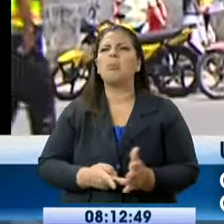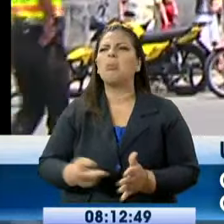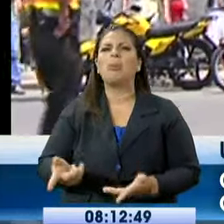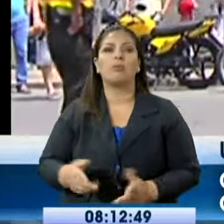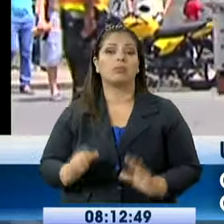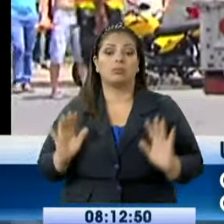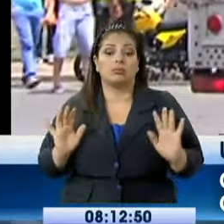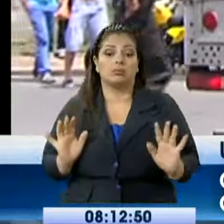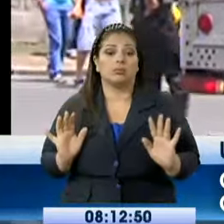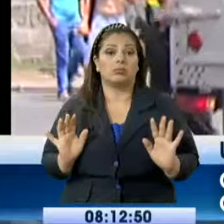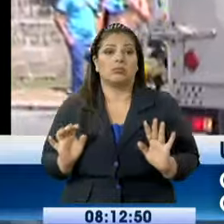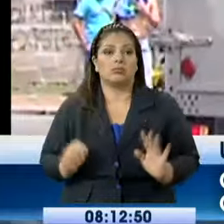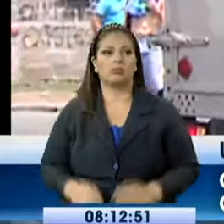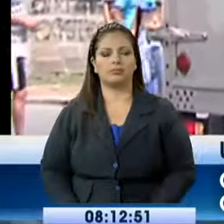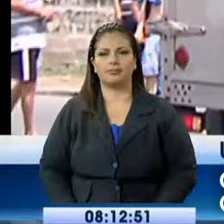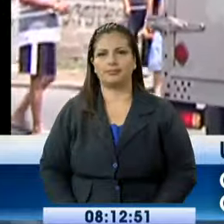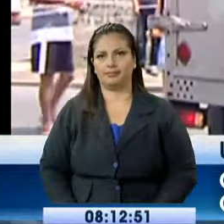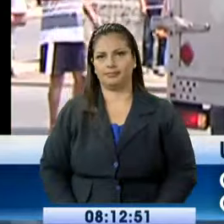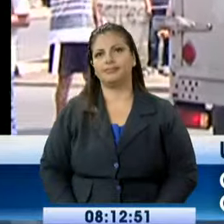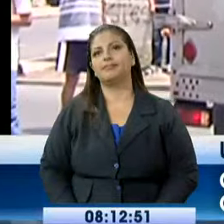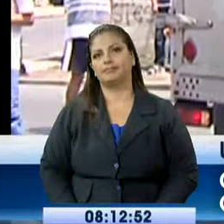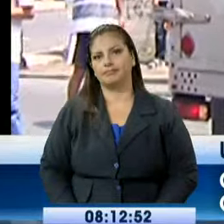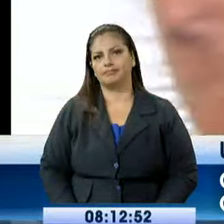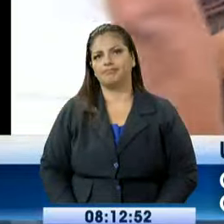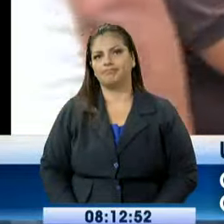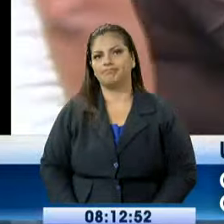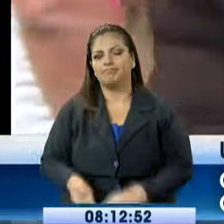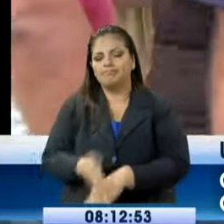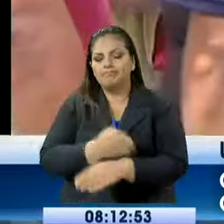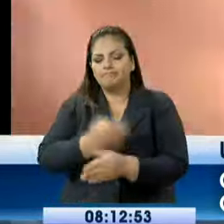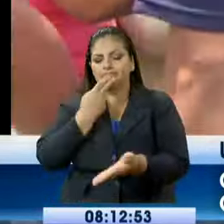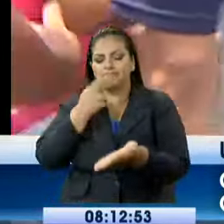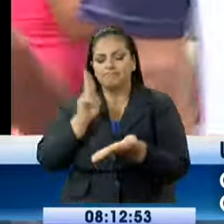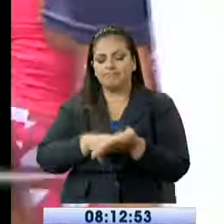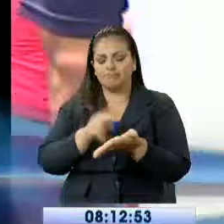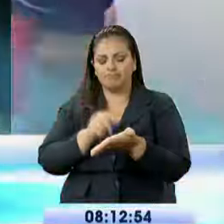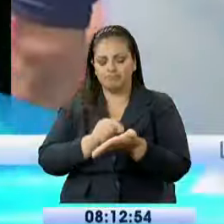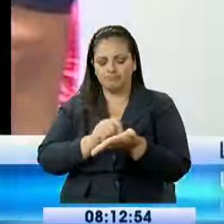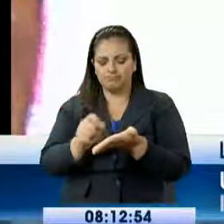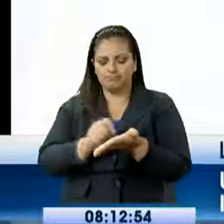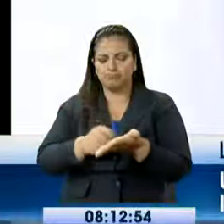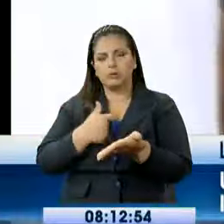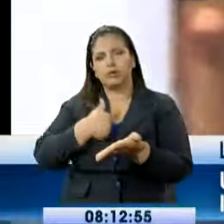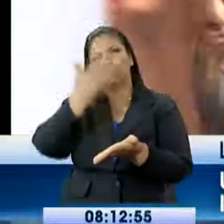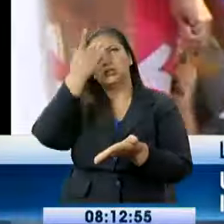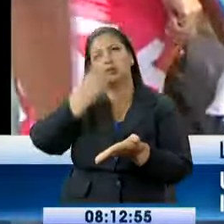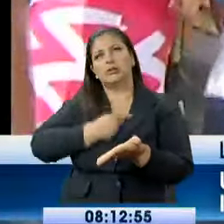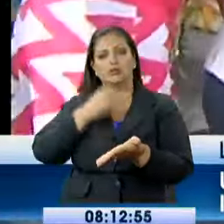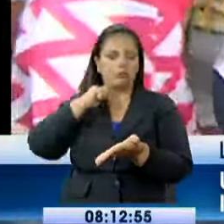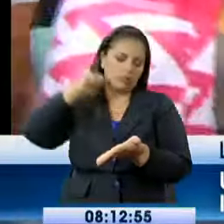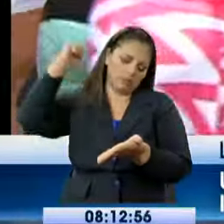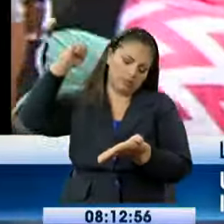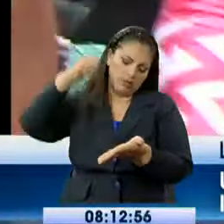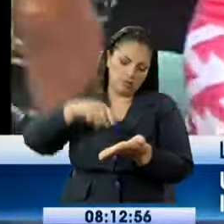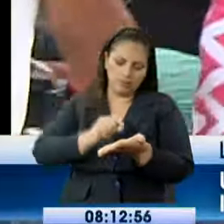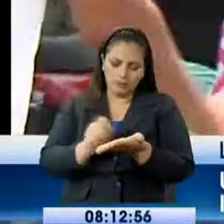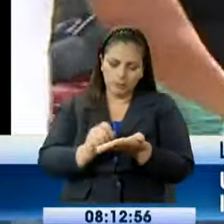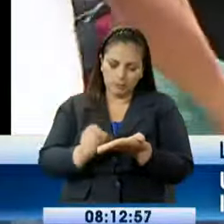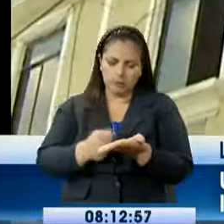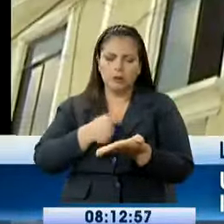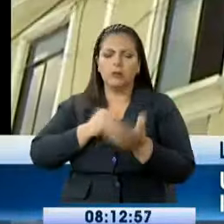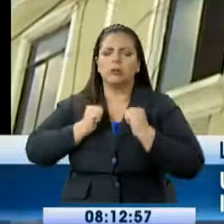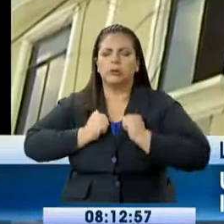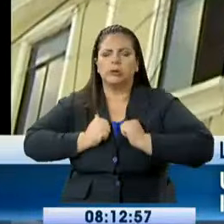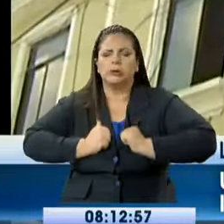ahora occiso dejó una carta explicando los motivos de su fatal decisión. Una depresión que guardó en silencio